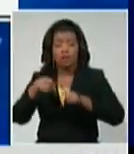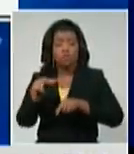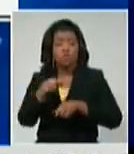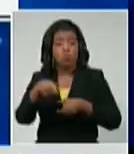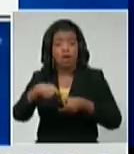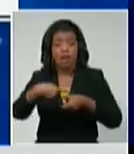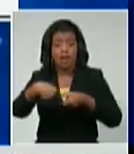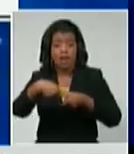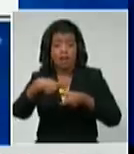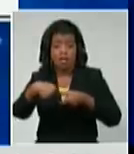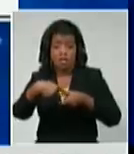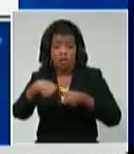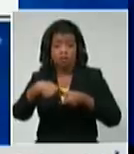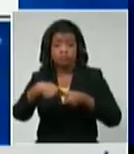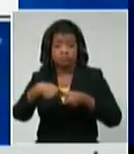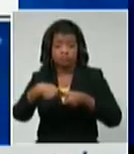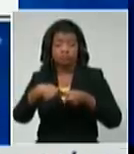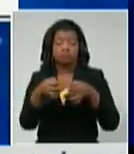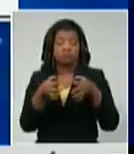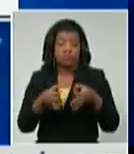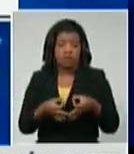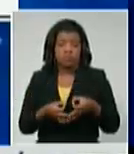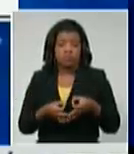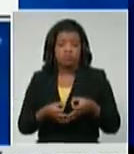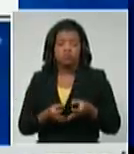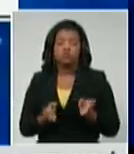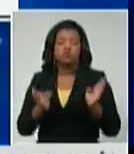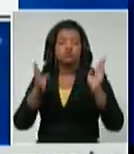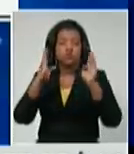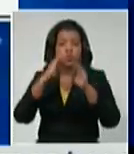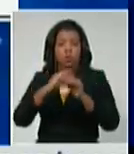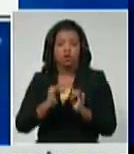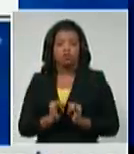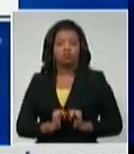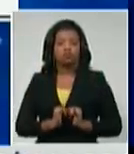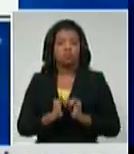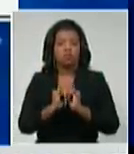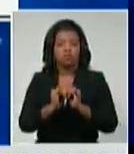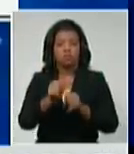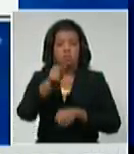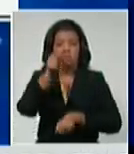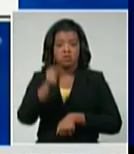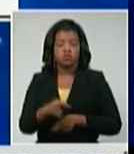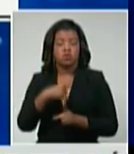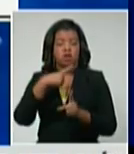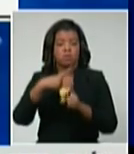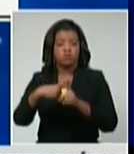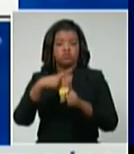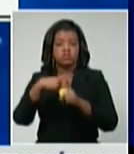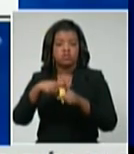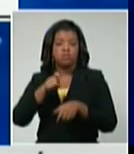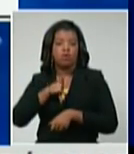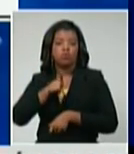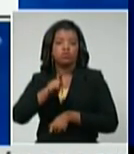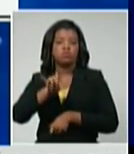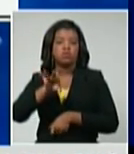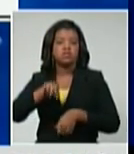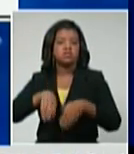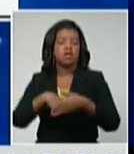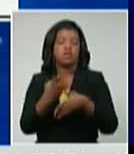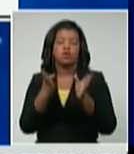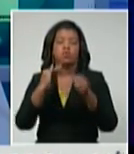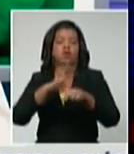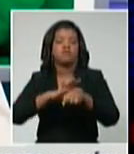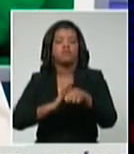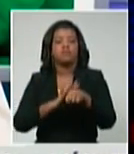especial Isla de la Juventud, sin diagnosticar casos en los últimos 15 días. Y